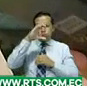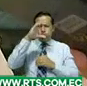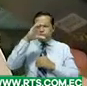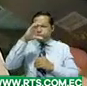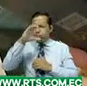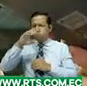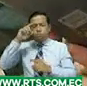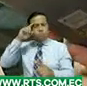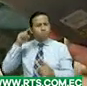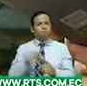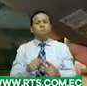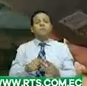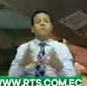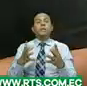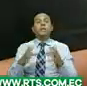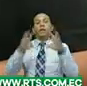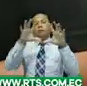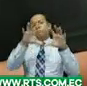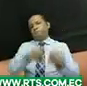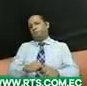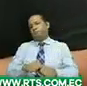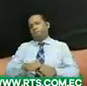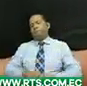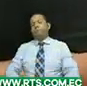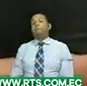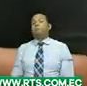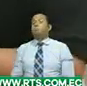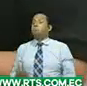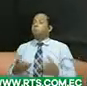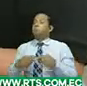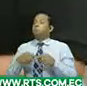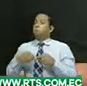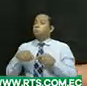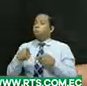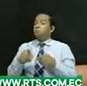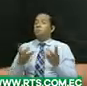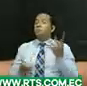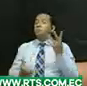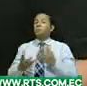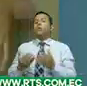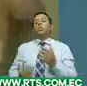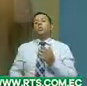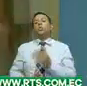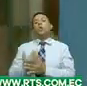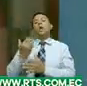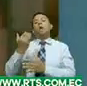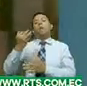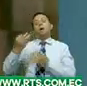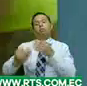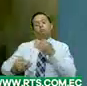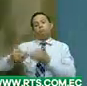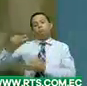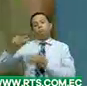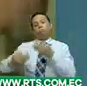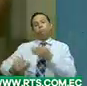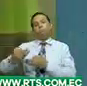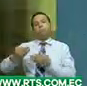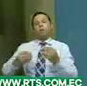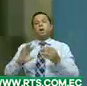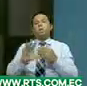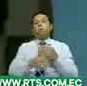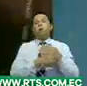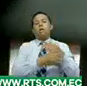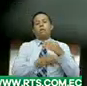de esta manera a los autores intelectuales. Se estima que en los próximos días se realice una nueva audiencia de vinculación en la que podrían incluir en el